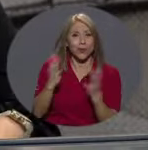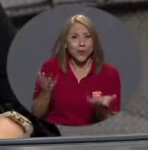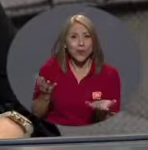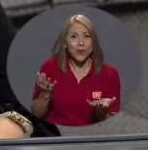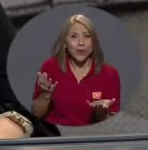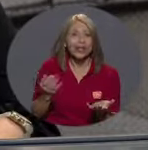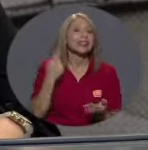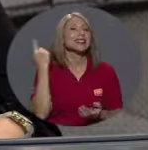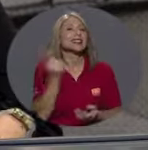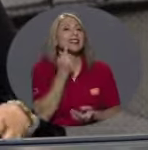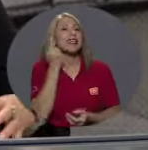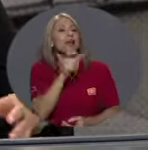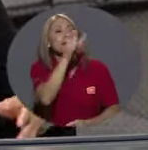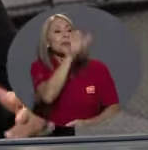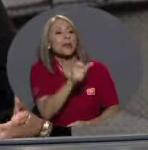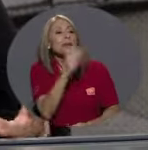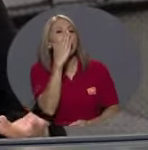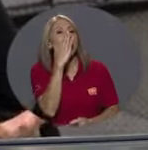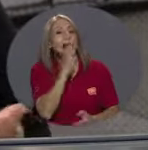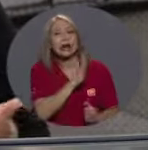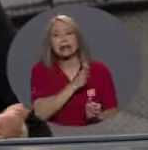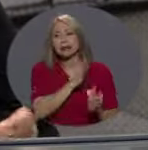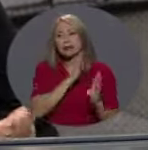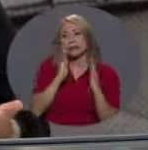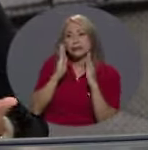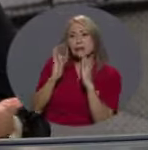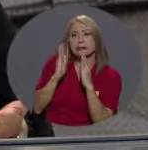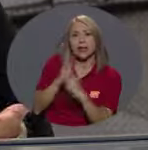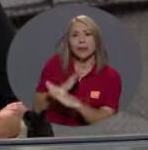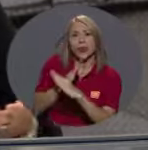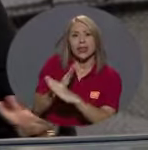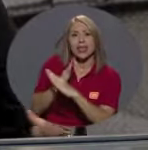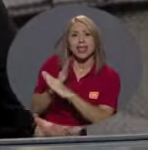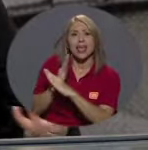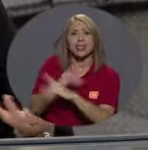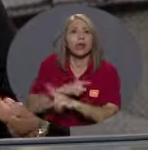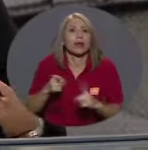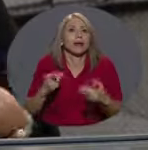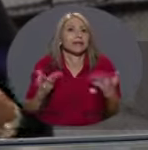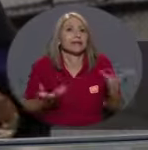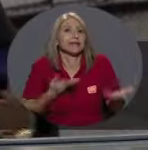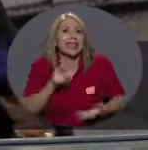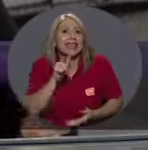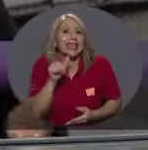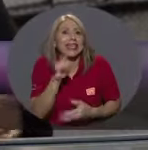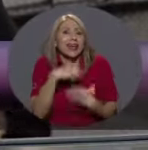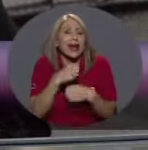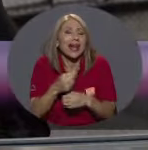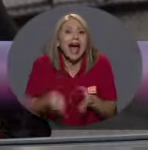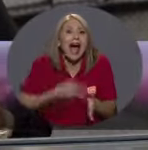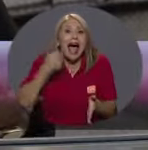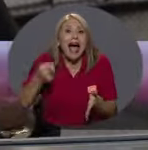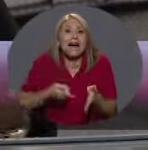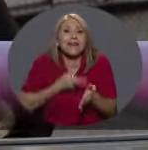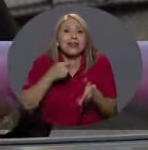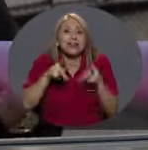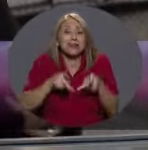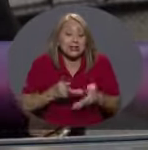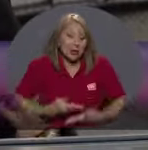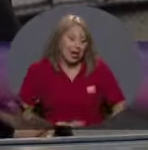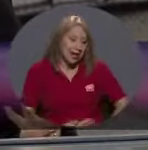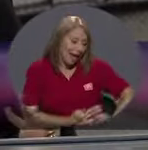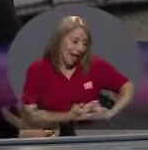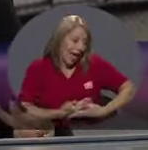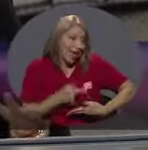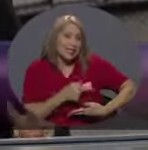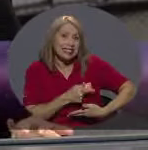materna sobreprotegiendo, pero ¿quién no lo haría en una persona que muchas veces desde que es recién nacido vive una operación a corazón